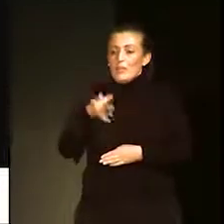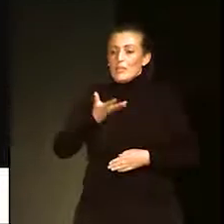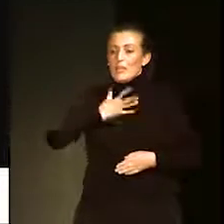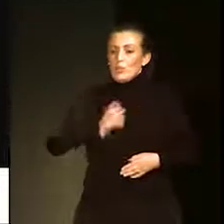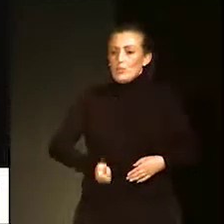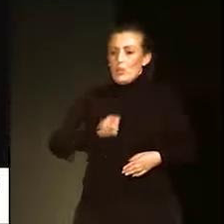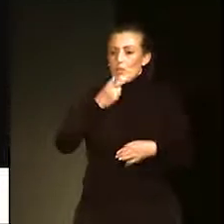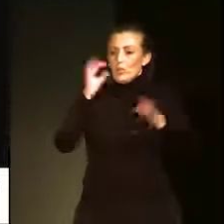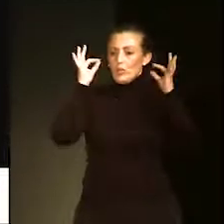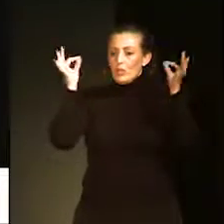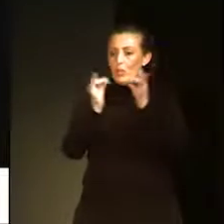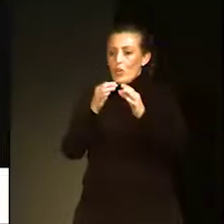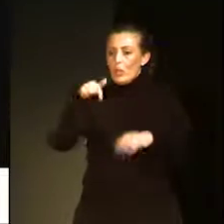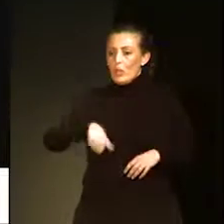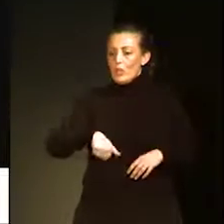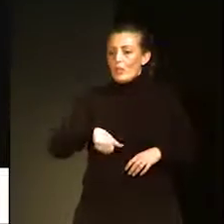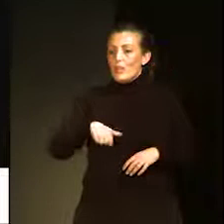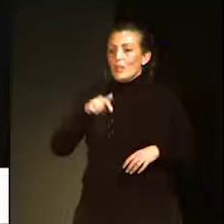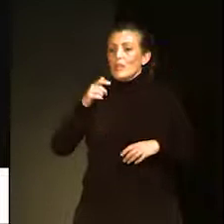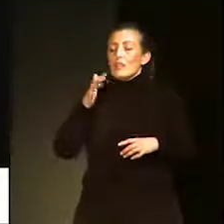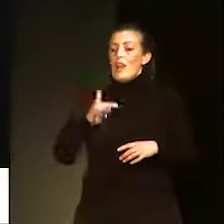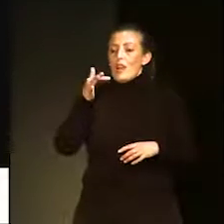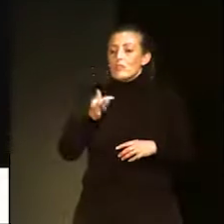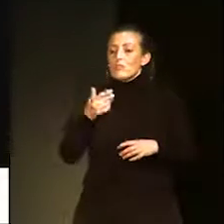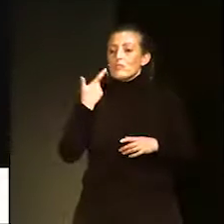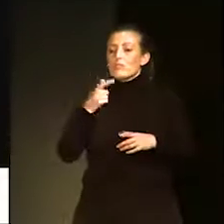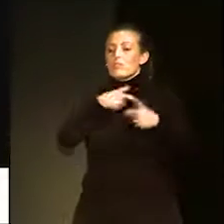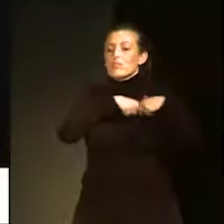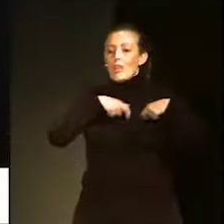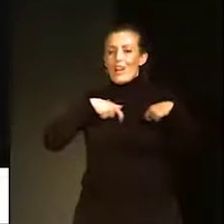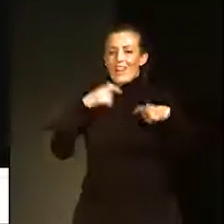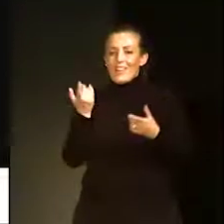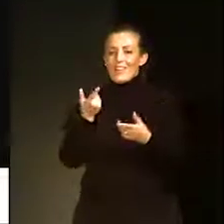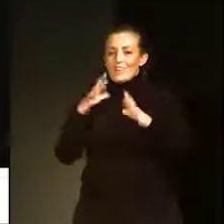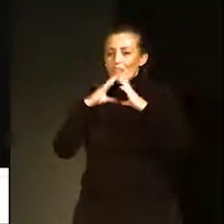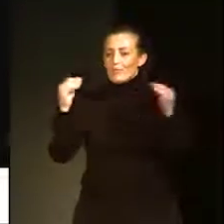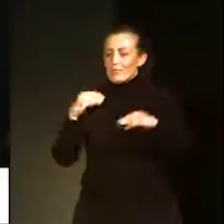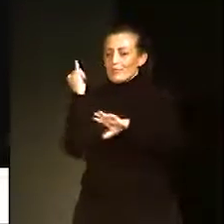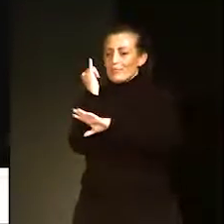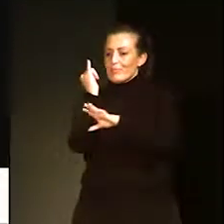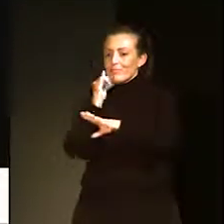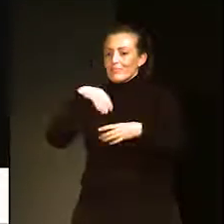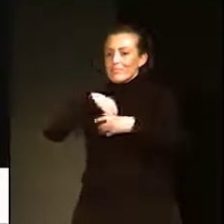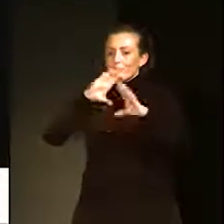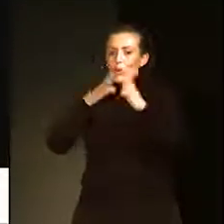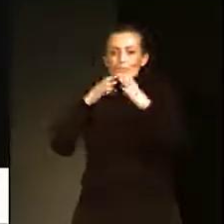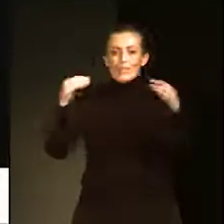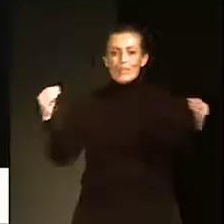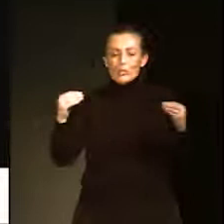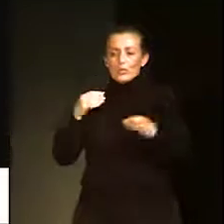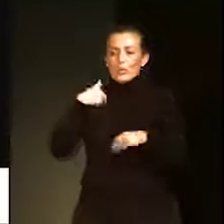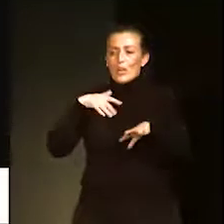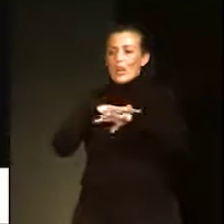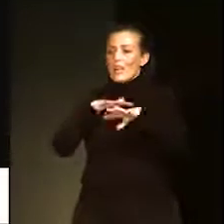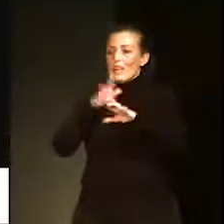de Córdoba, que es nuestro anfitrión, se suman la Agencia Andaluza de Instituciones Culturales de la Junta de Andalucía, la